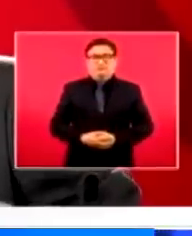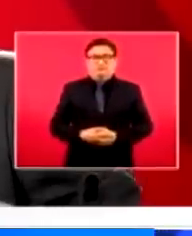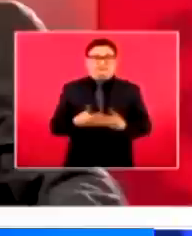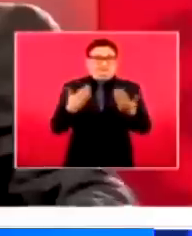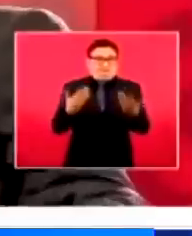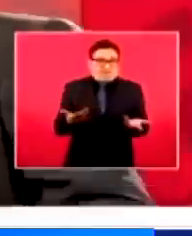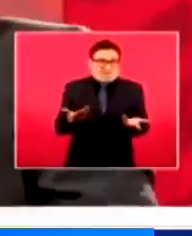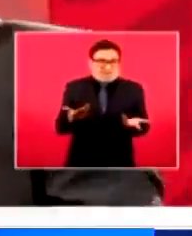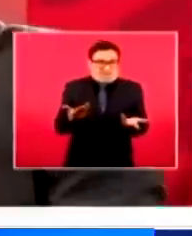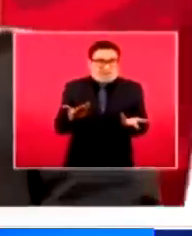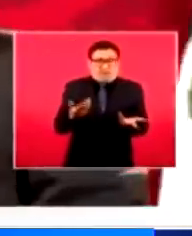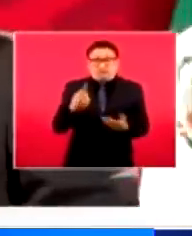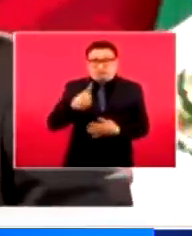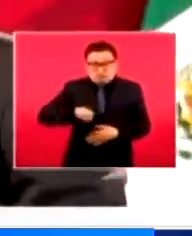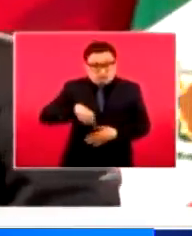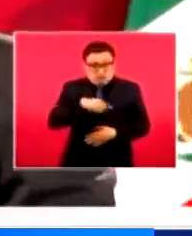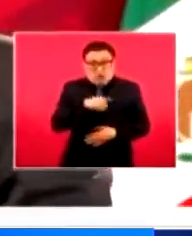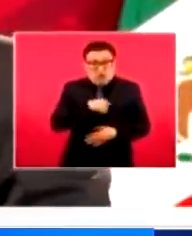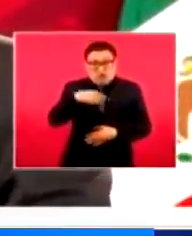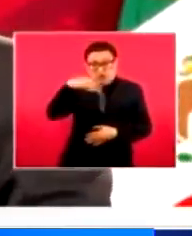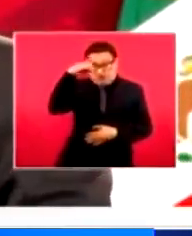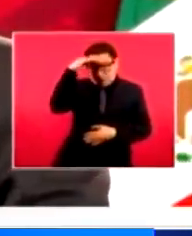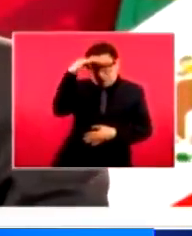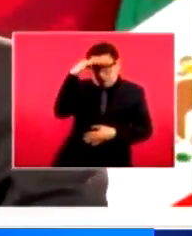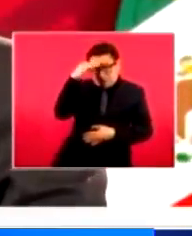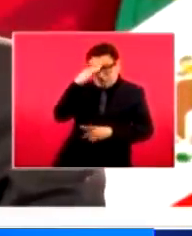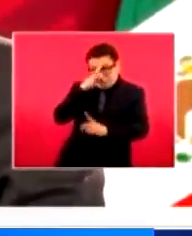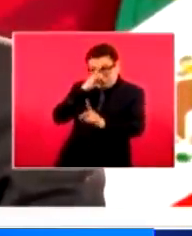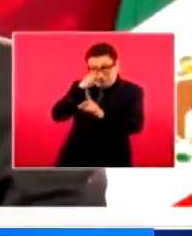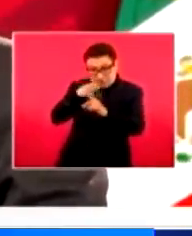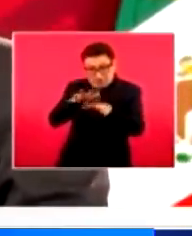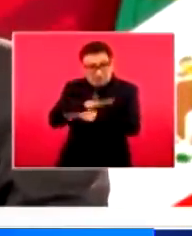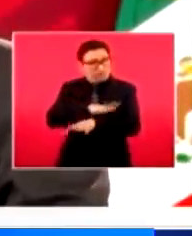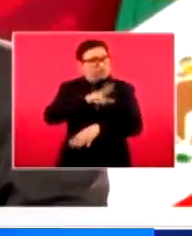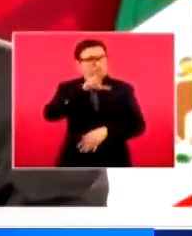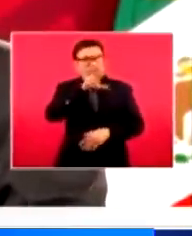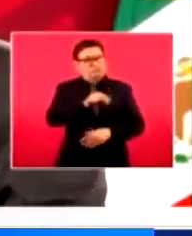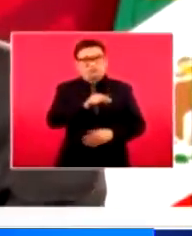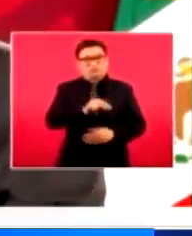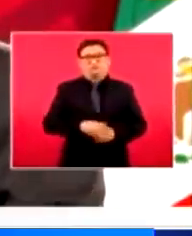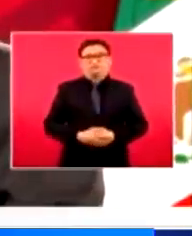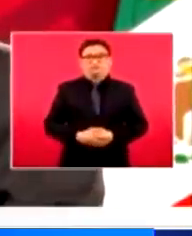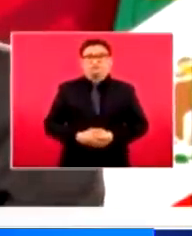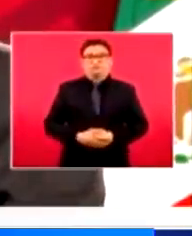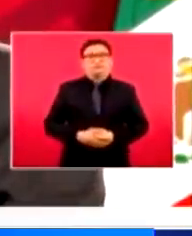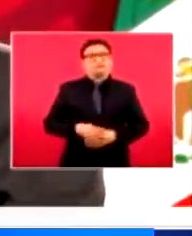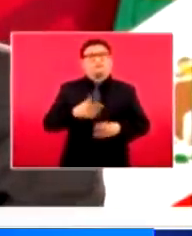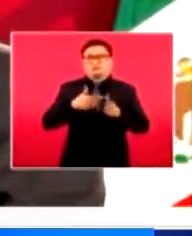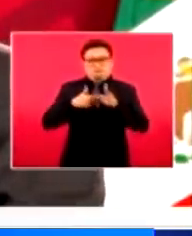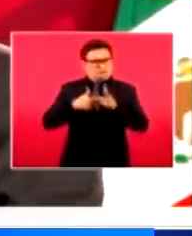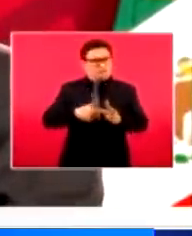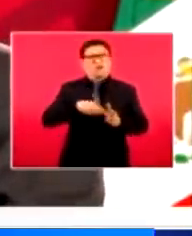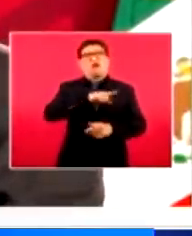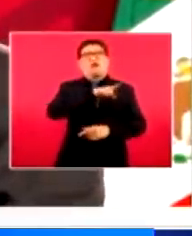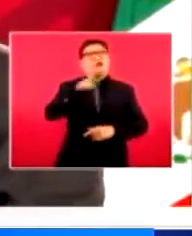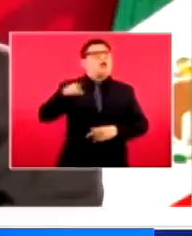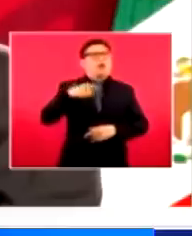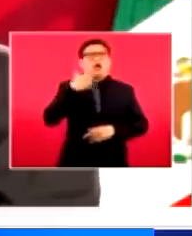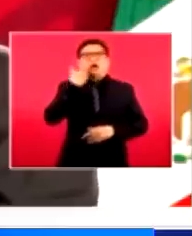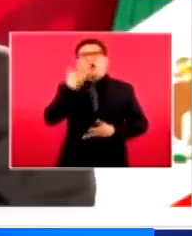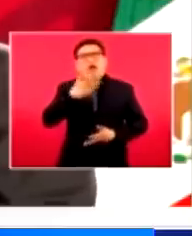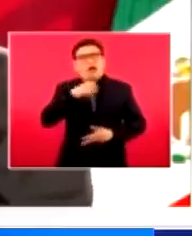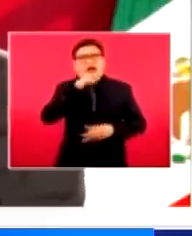son mentiras flagrantes, acusando a los jesuitas de haber olvidado masacres